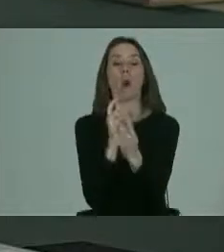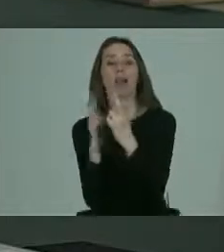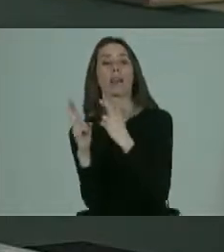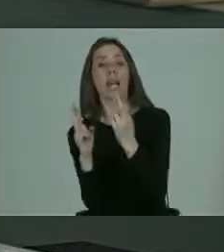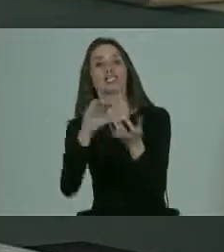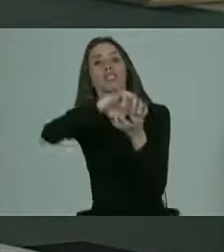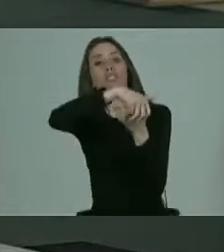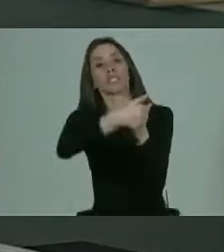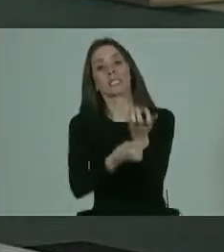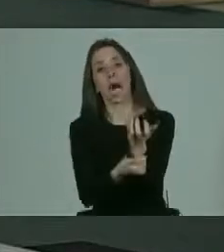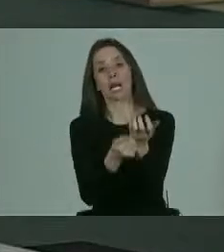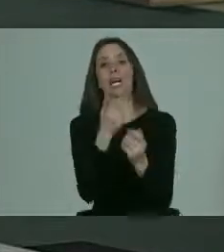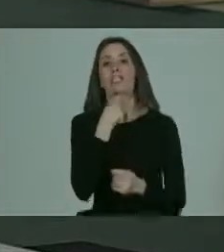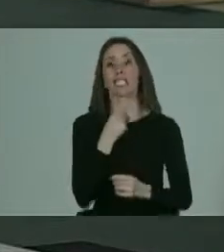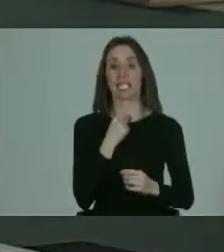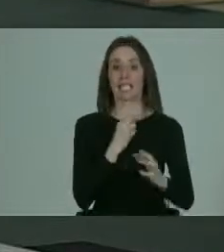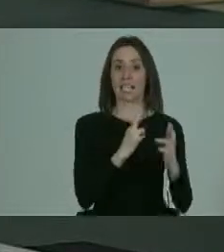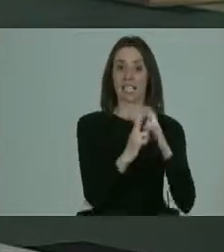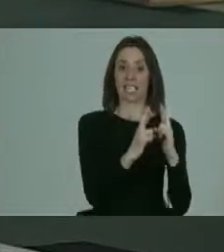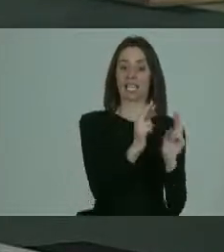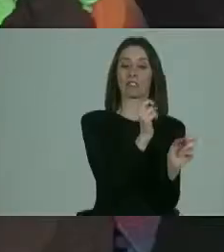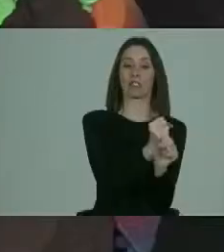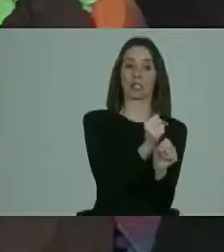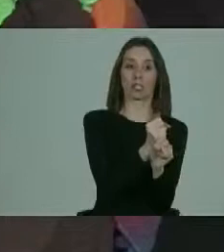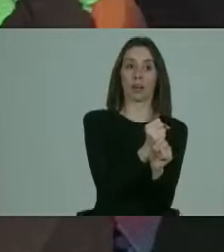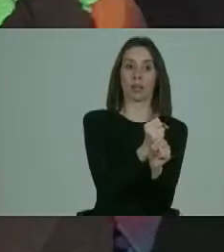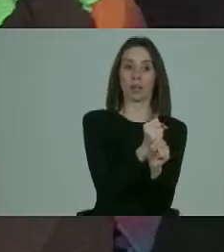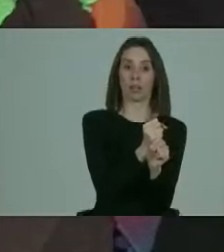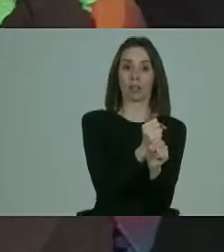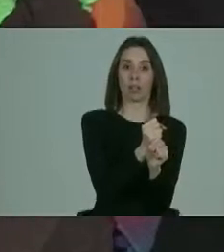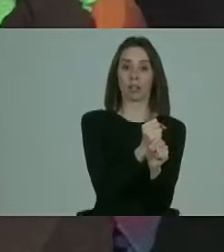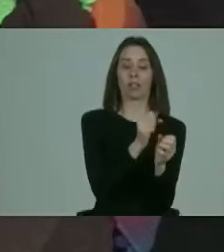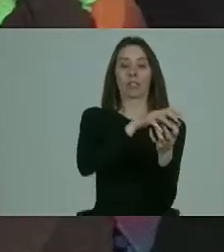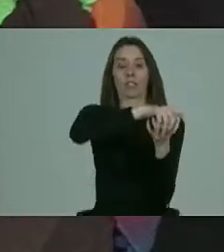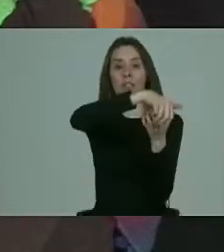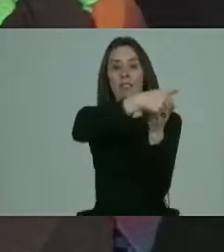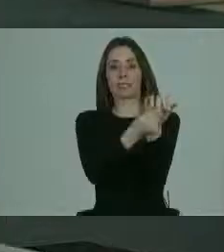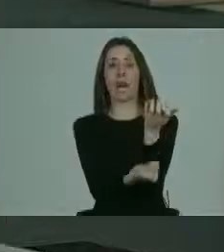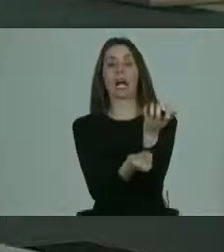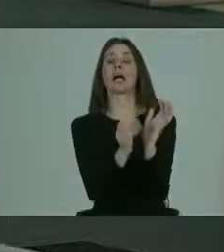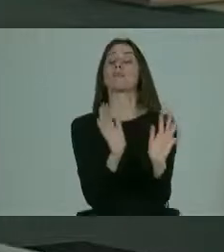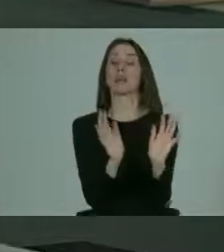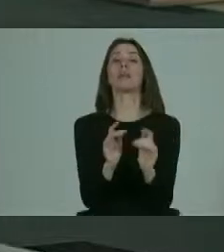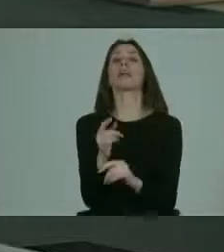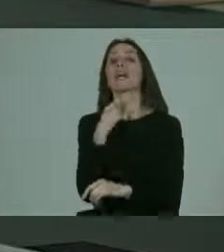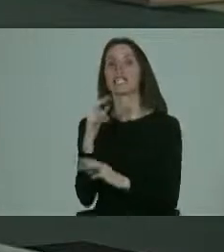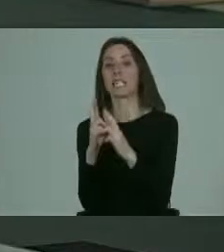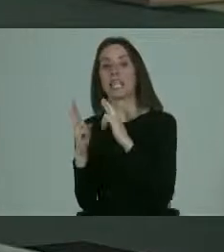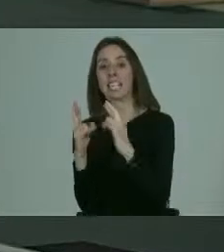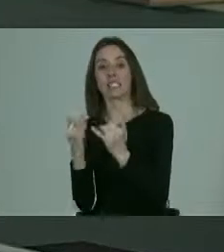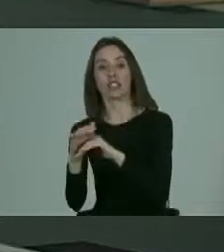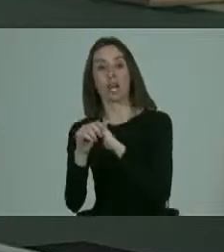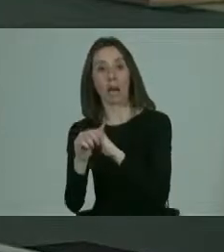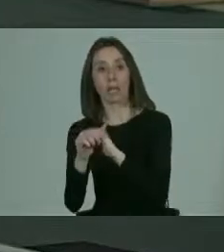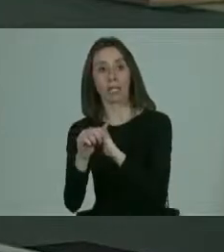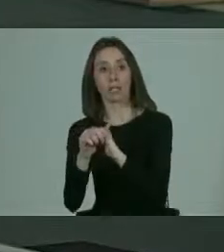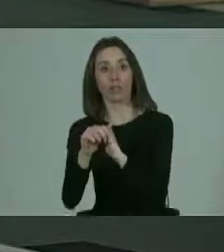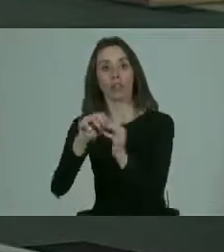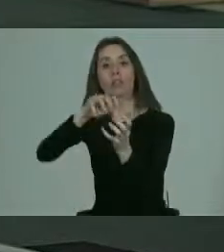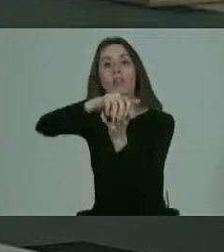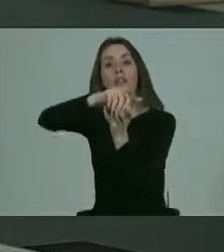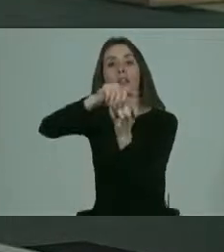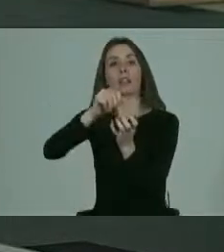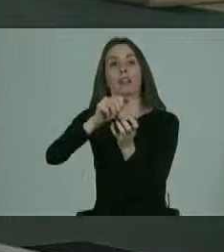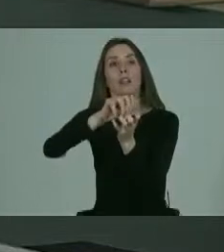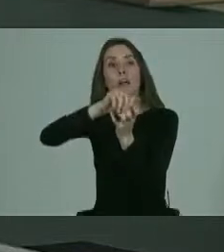tener si quieres a tener una relación de trabajo basta que después de una capa ya está sin relación a quieres de amistad vas